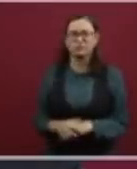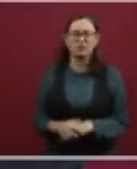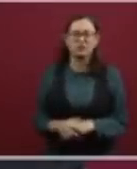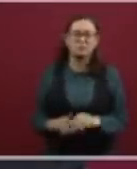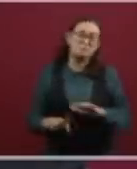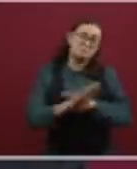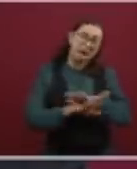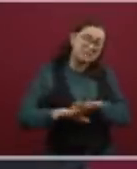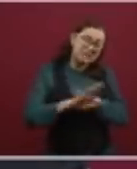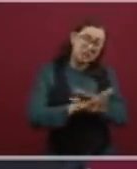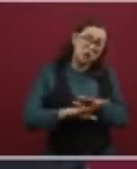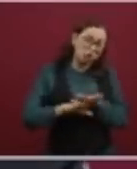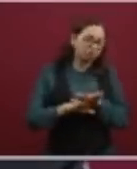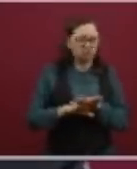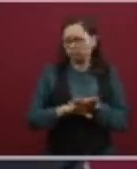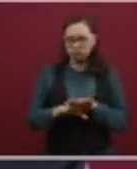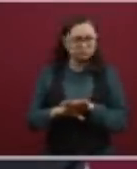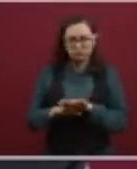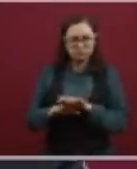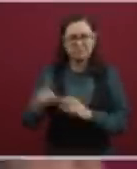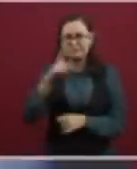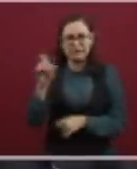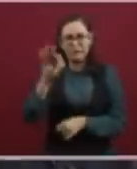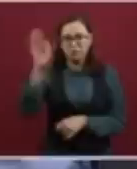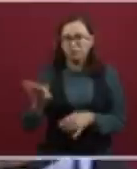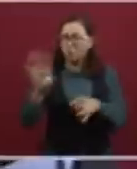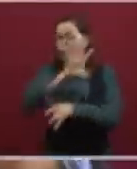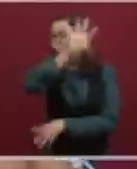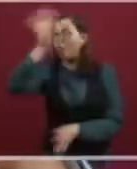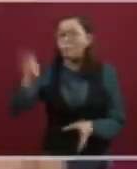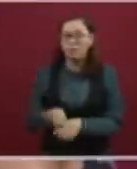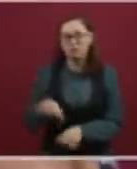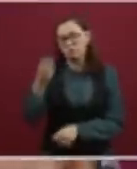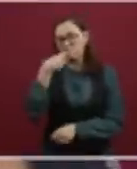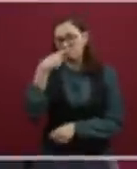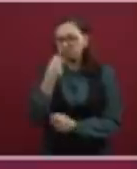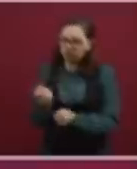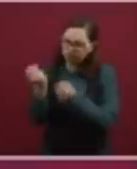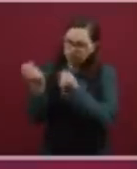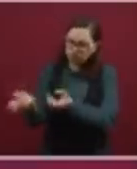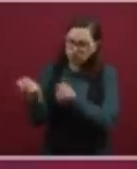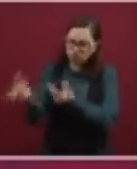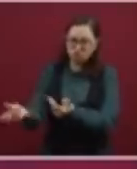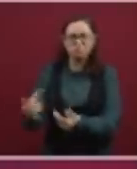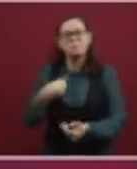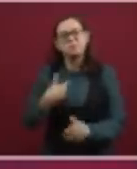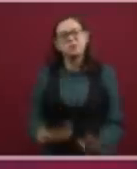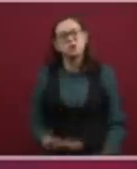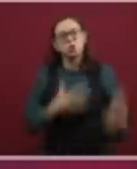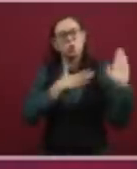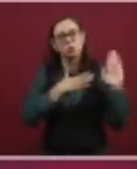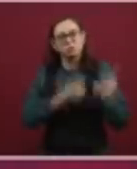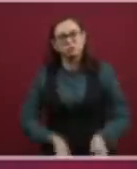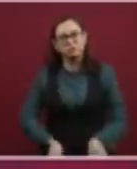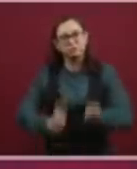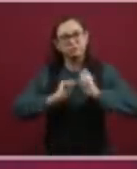básico, todos los medicamentos. Ese es el propósito, es un compromiso que he